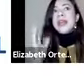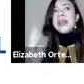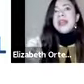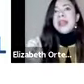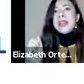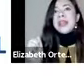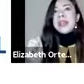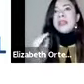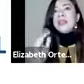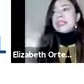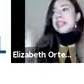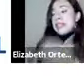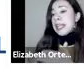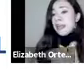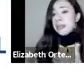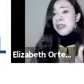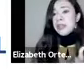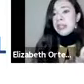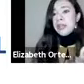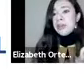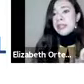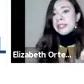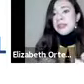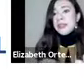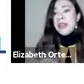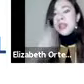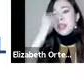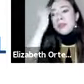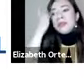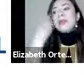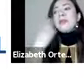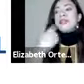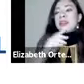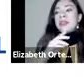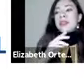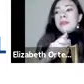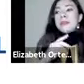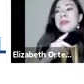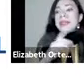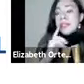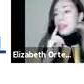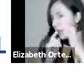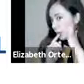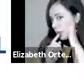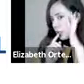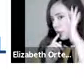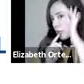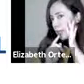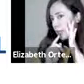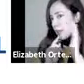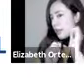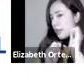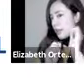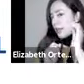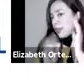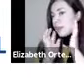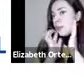ubica en dónde está esa área de visión que tiene el paciente. De pronto vemos pacientes que caminan con la